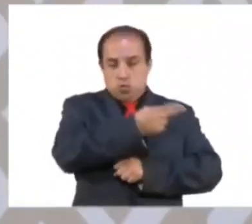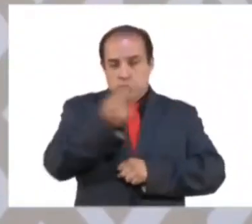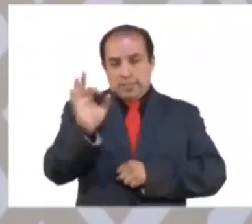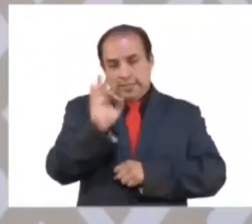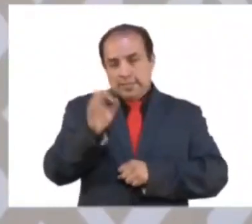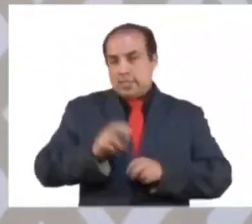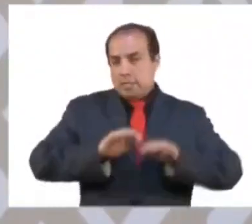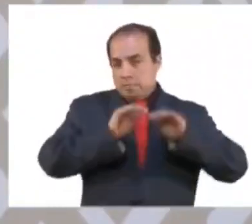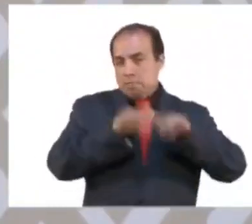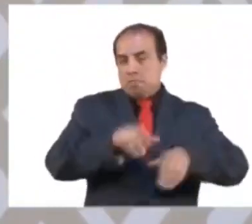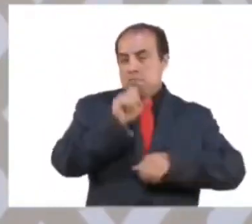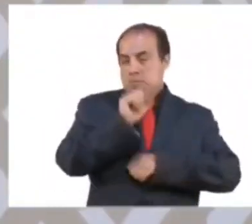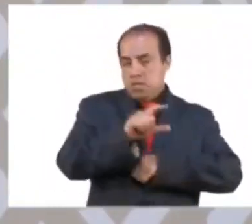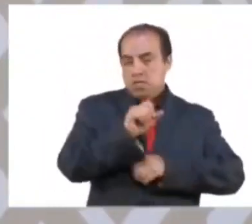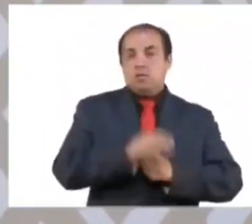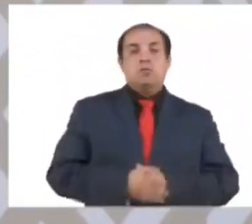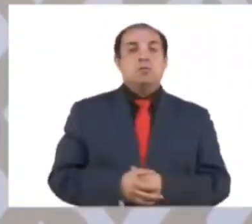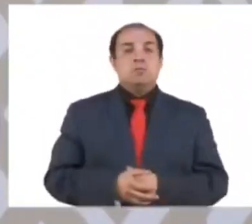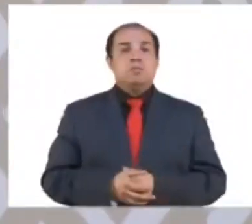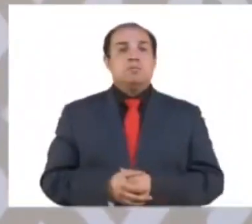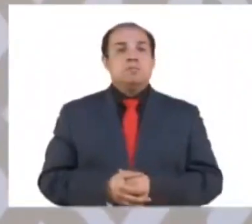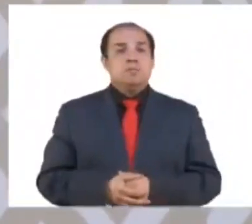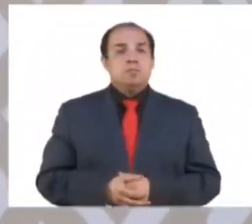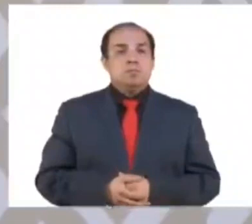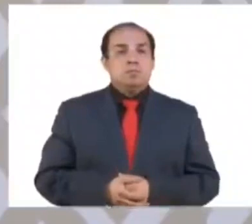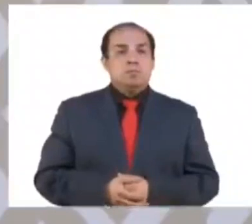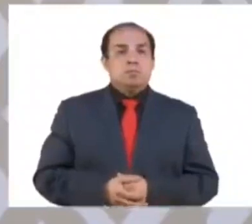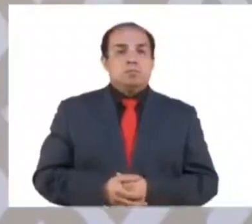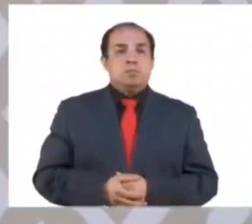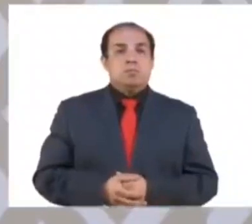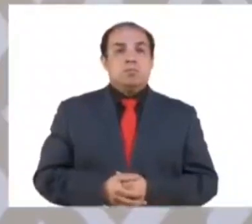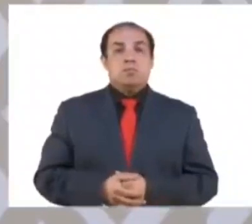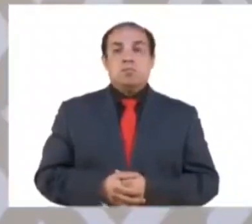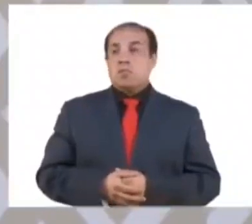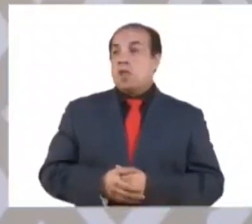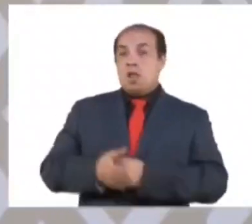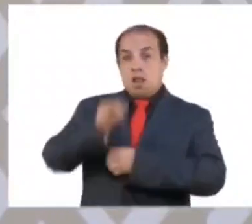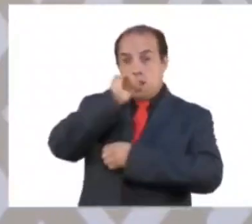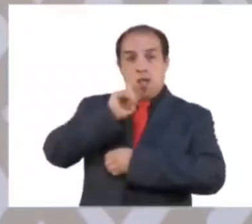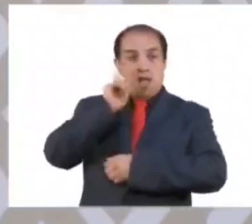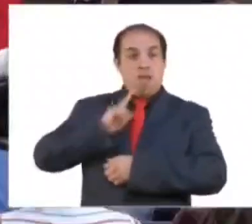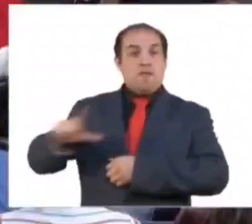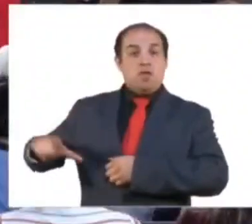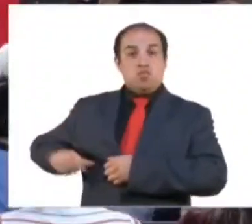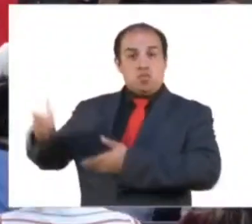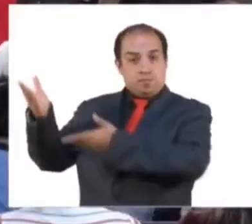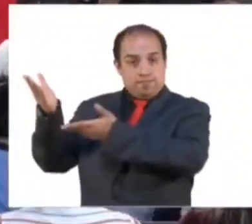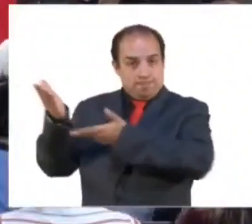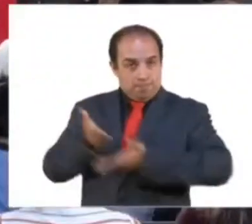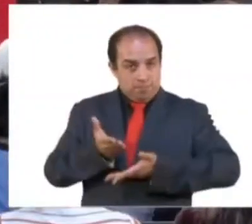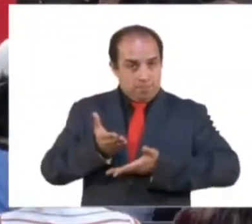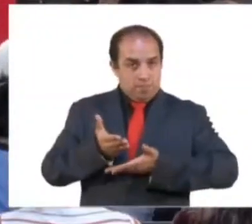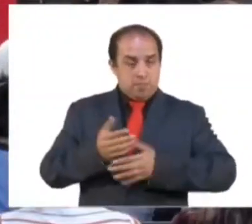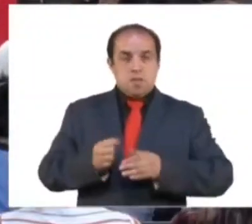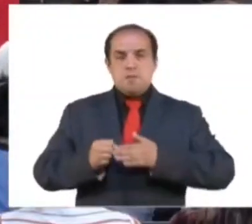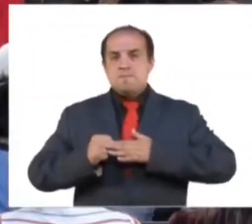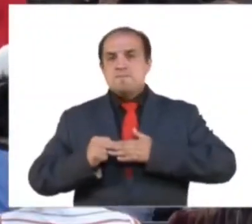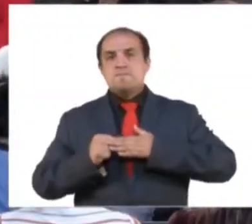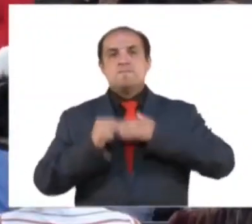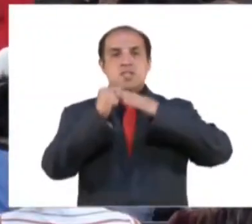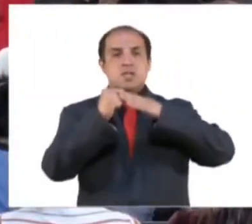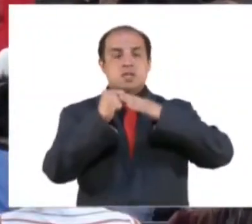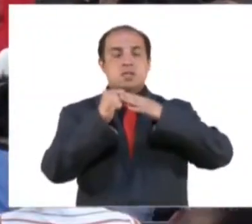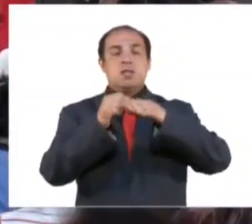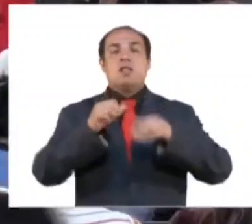todos ustedes. Y la llegada, con la llegada de la jefa de gobierno, se refuerza